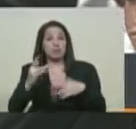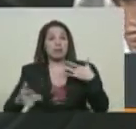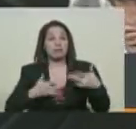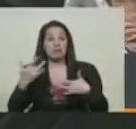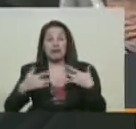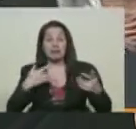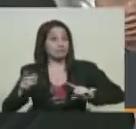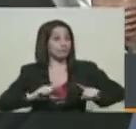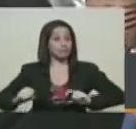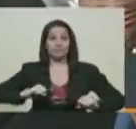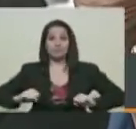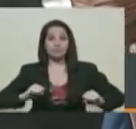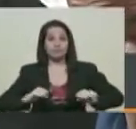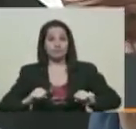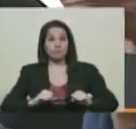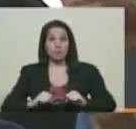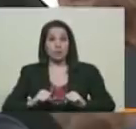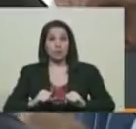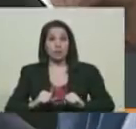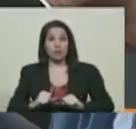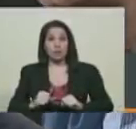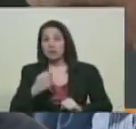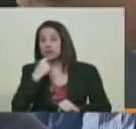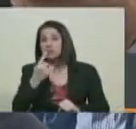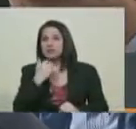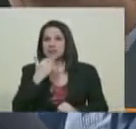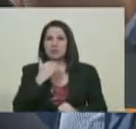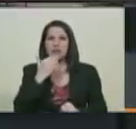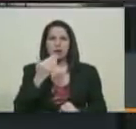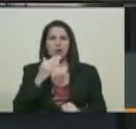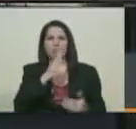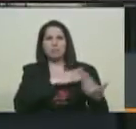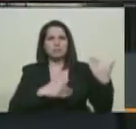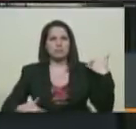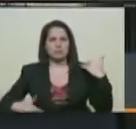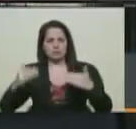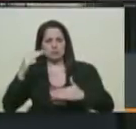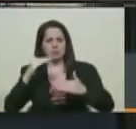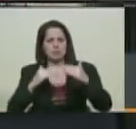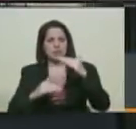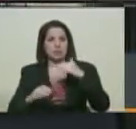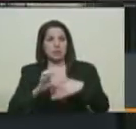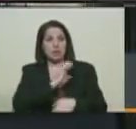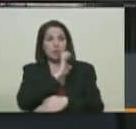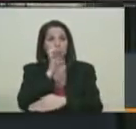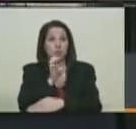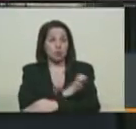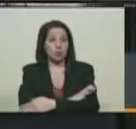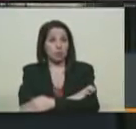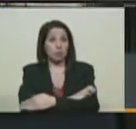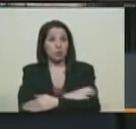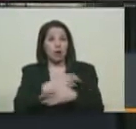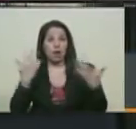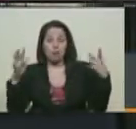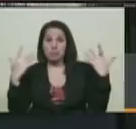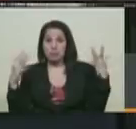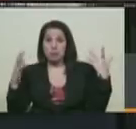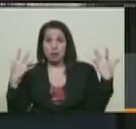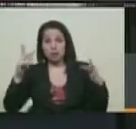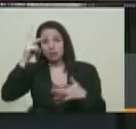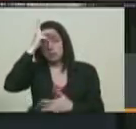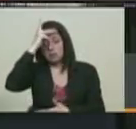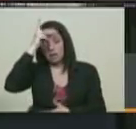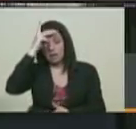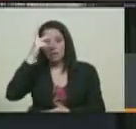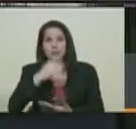XXI venezolano. ¿Qué comentario me puede hacer, vicepresidente ejecutivo de la República? Vamos a darle un aplauso a Tarek,